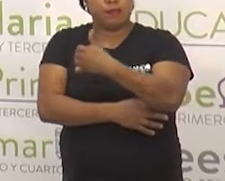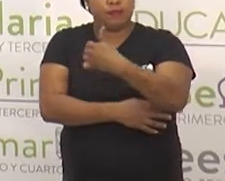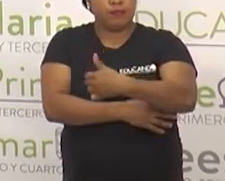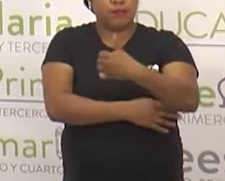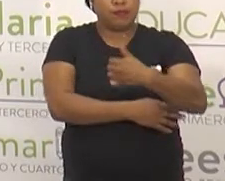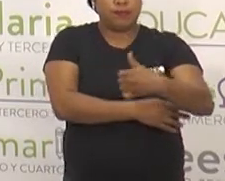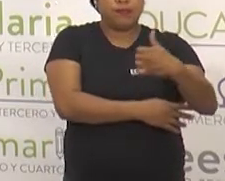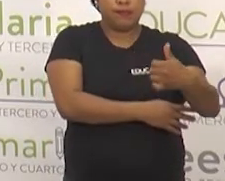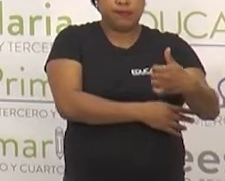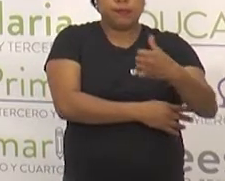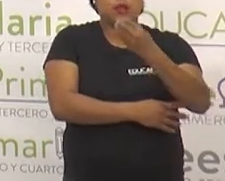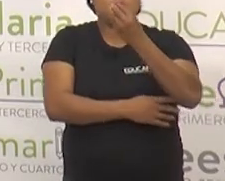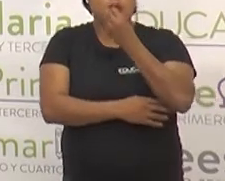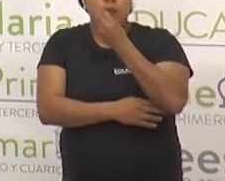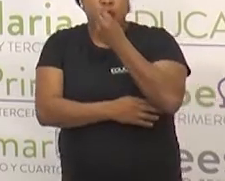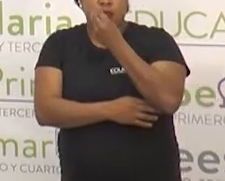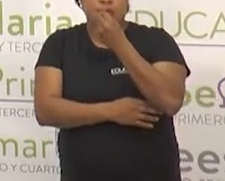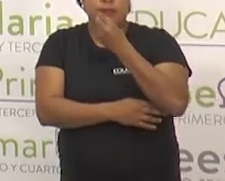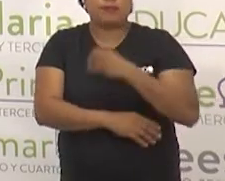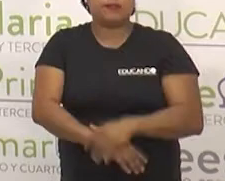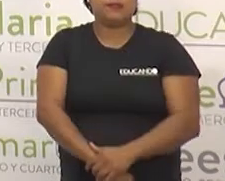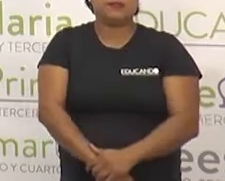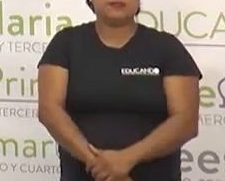cada comida.